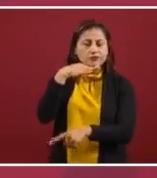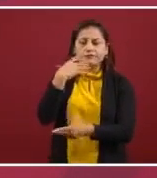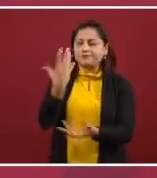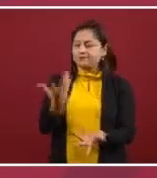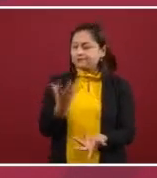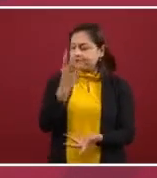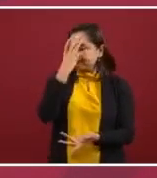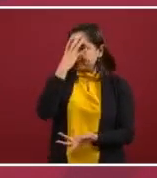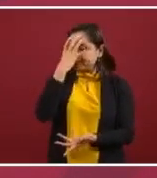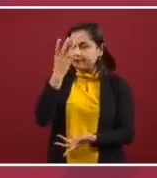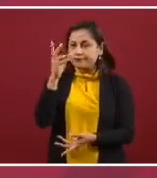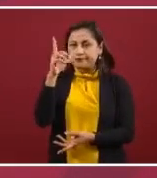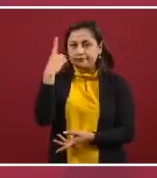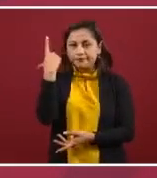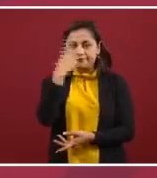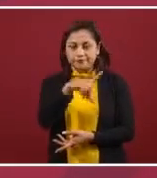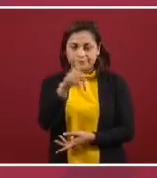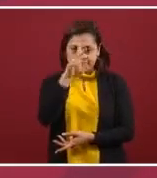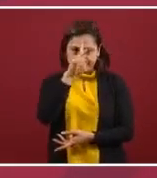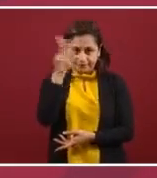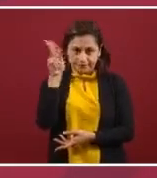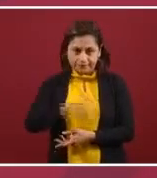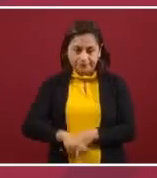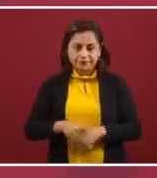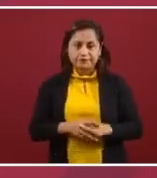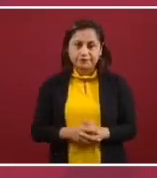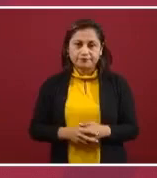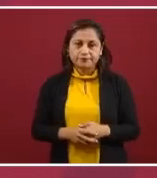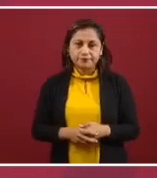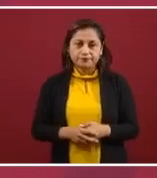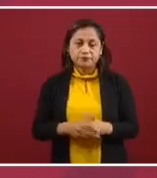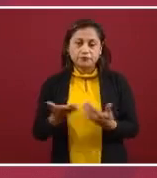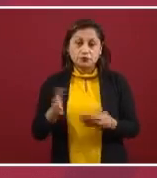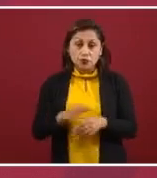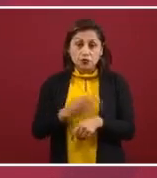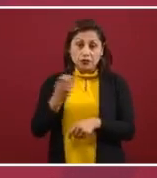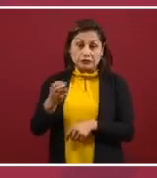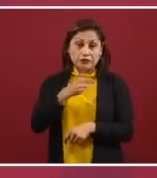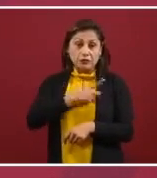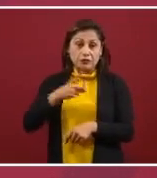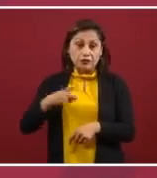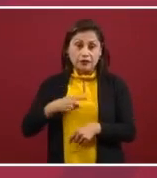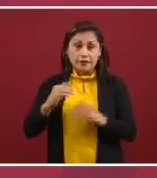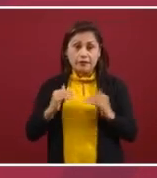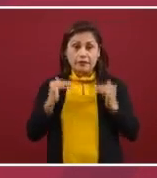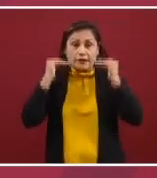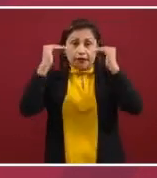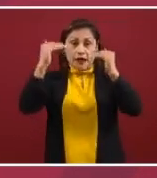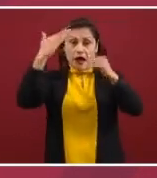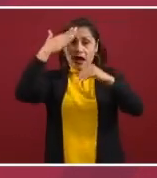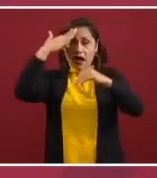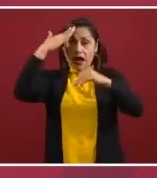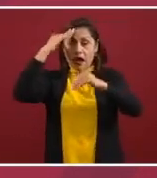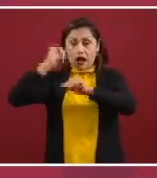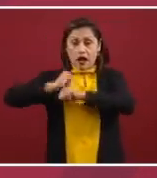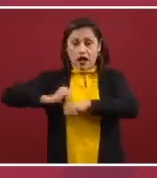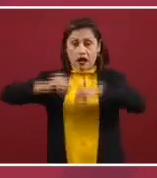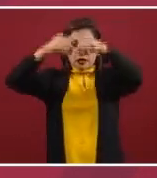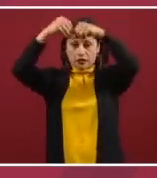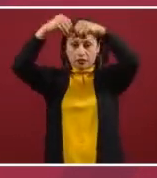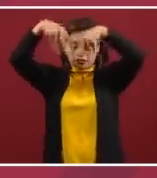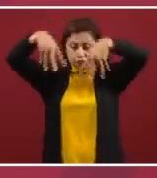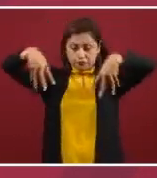y se tiene que acabar con eso de arriba para abajo, y ya lo estamos haciendo. No